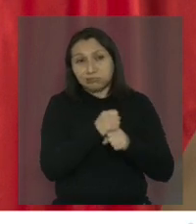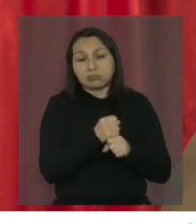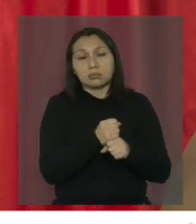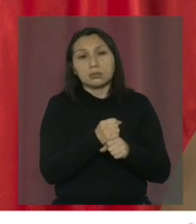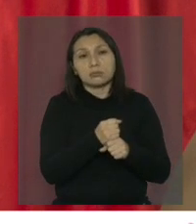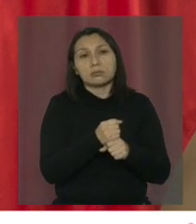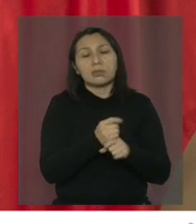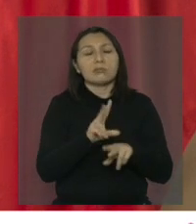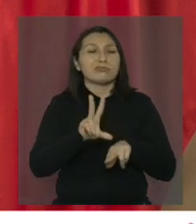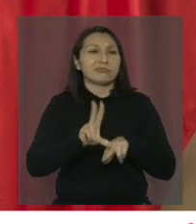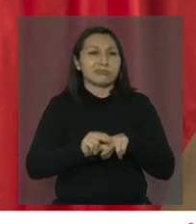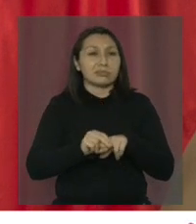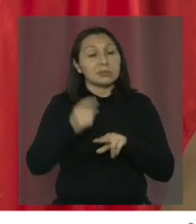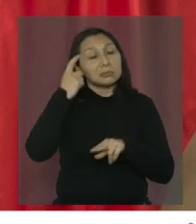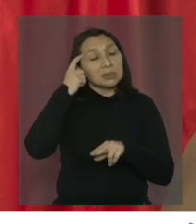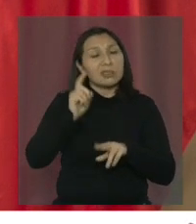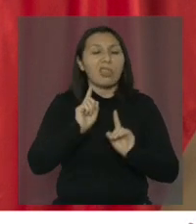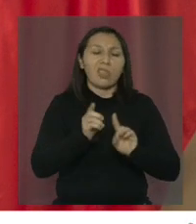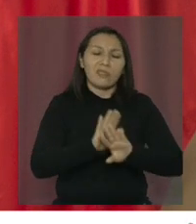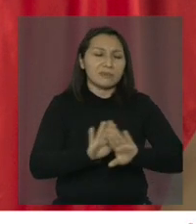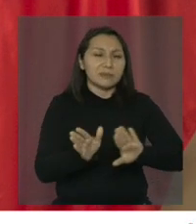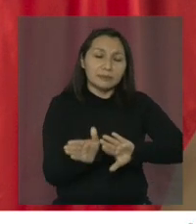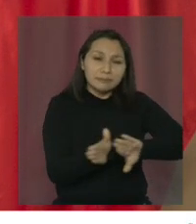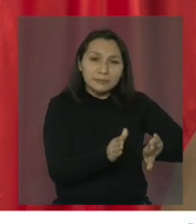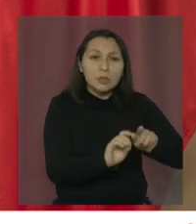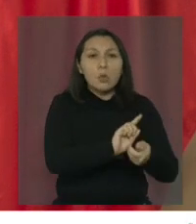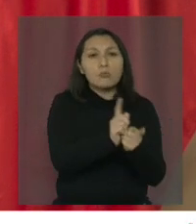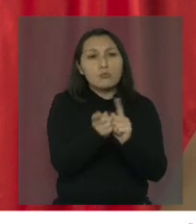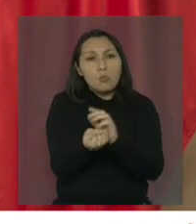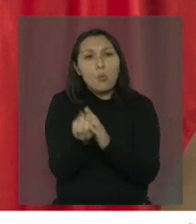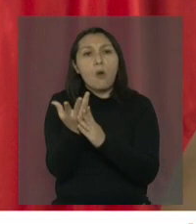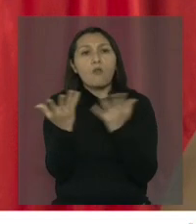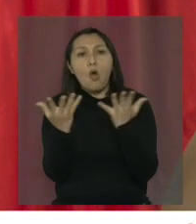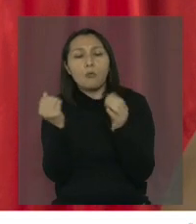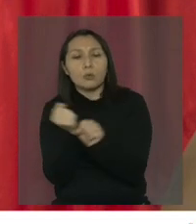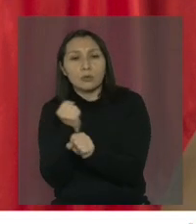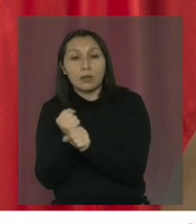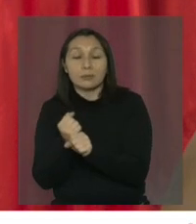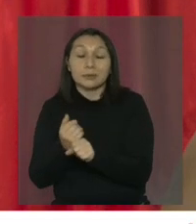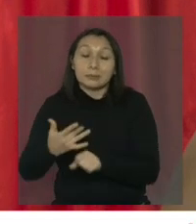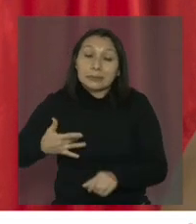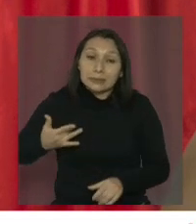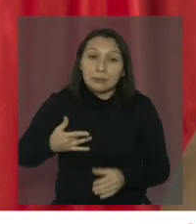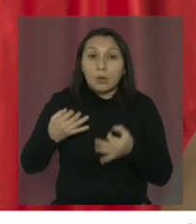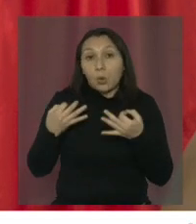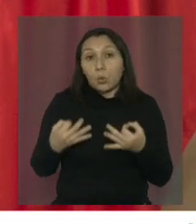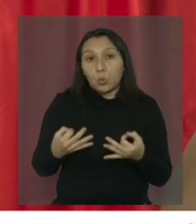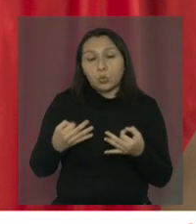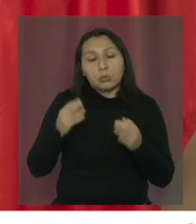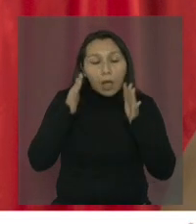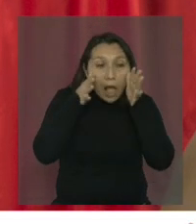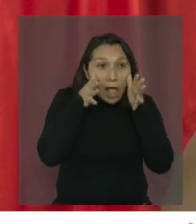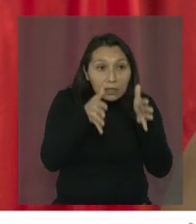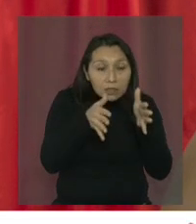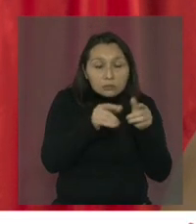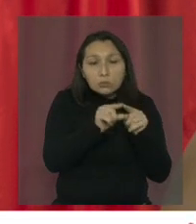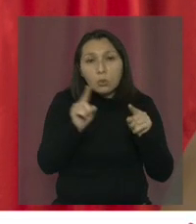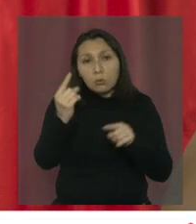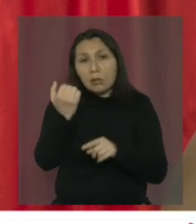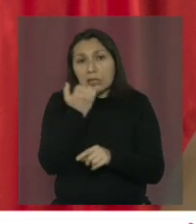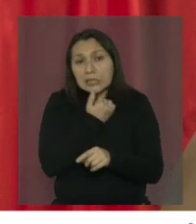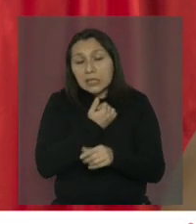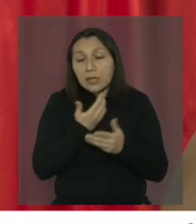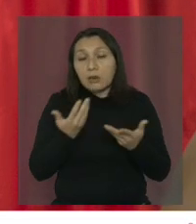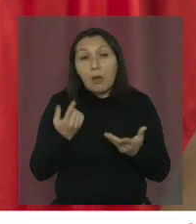consideramos que arcaicas que hay que superar y eso se ha estado trabajando por eso lamentamos obviamente que se haya desviado el foco por un error